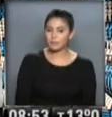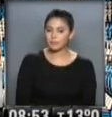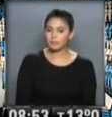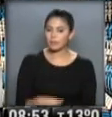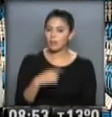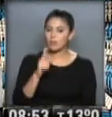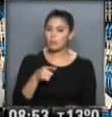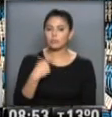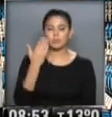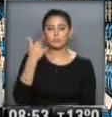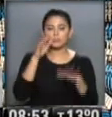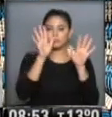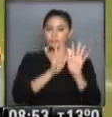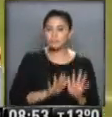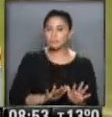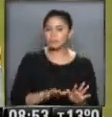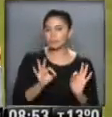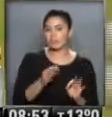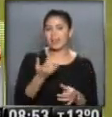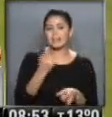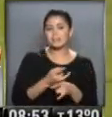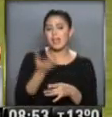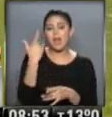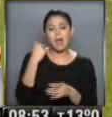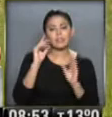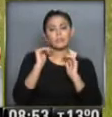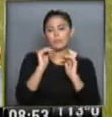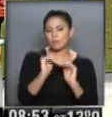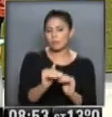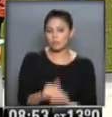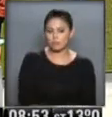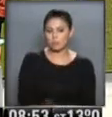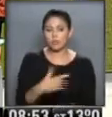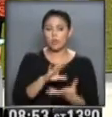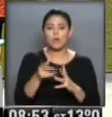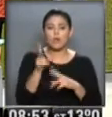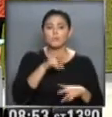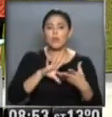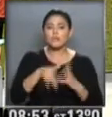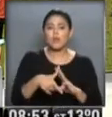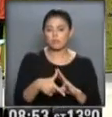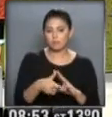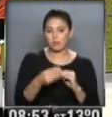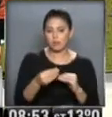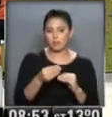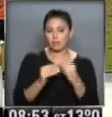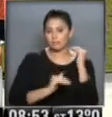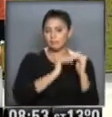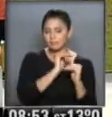que lo vamos a planificar de la misma manera que hemos planificado los anteriores y buscaremos sumar. Hay que